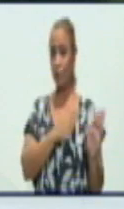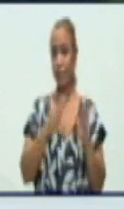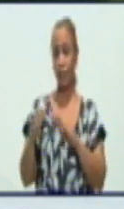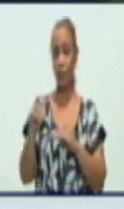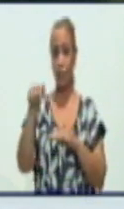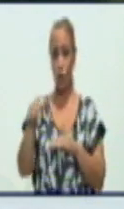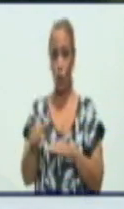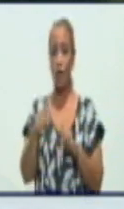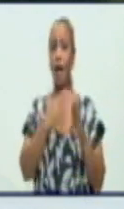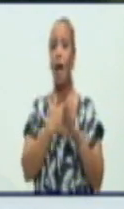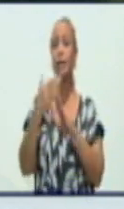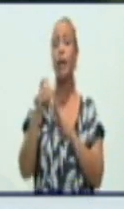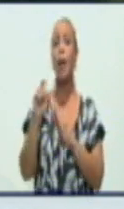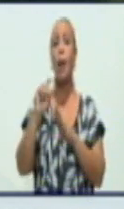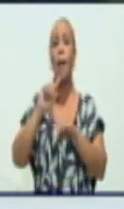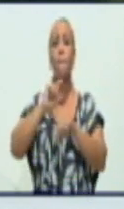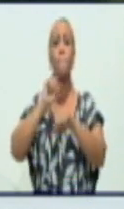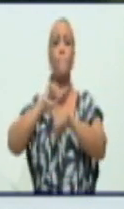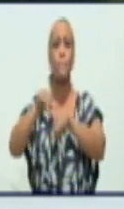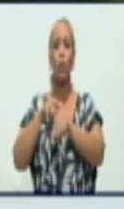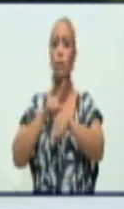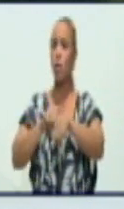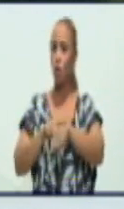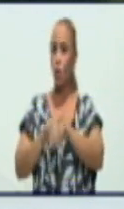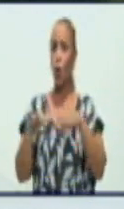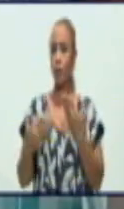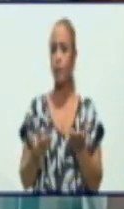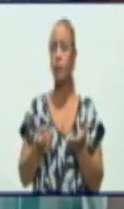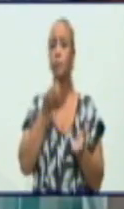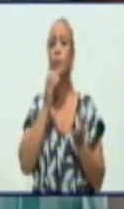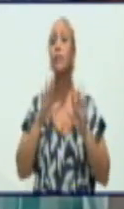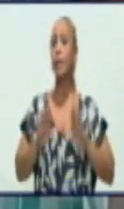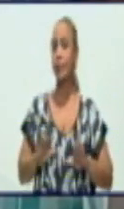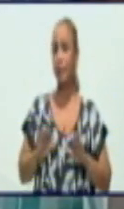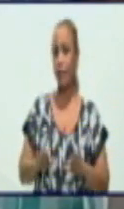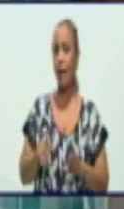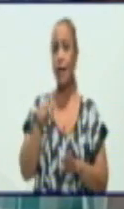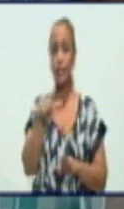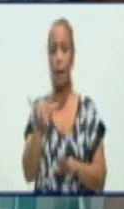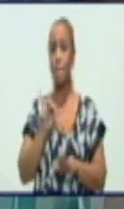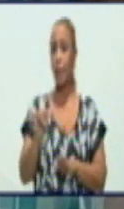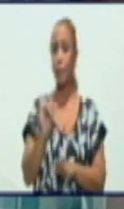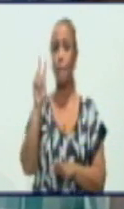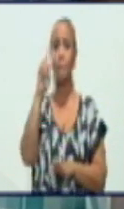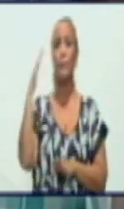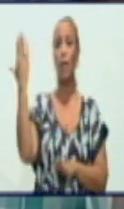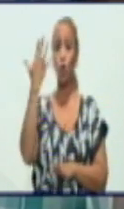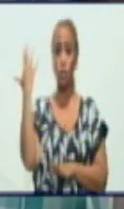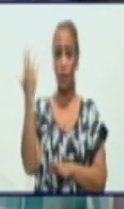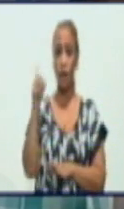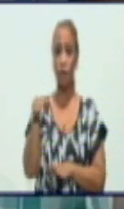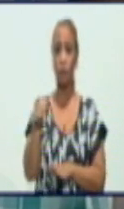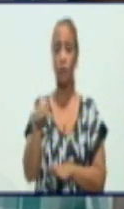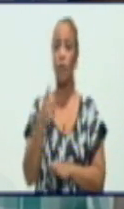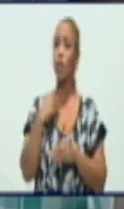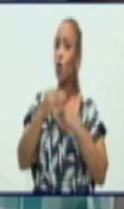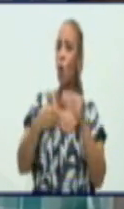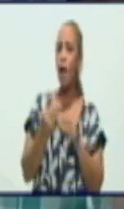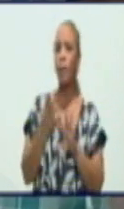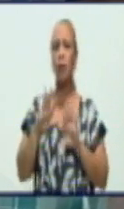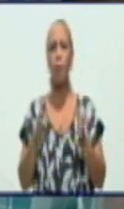hasta las próximas horas el pronóstico es ese que él se mantenga con esa misma velocidad que no cambio o sea que siga sobre los